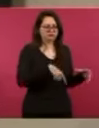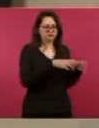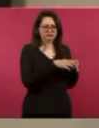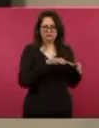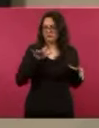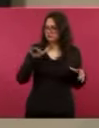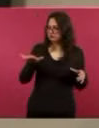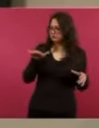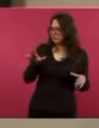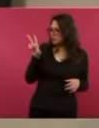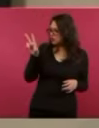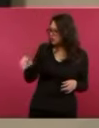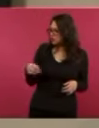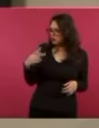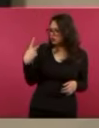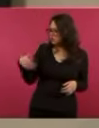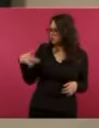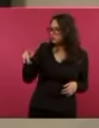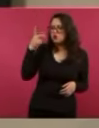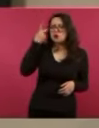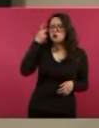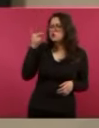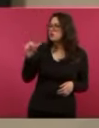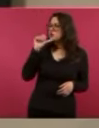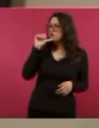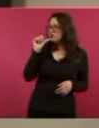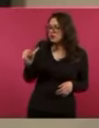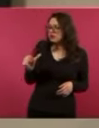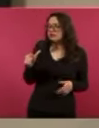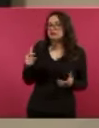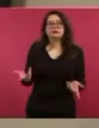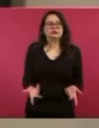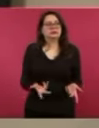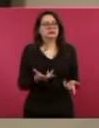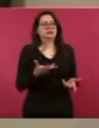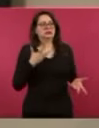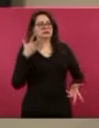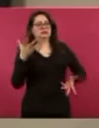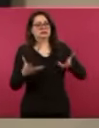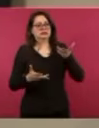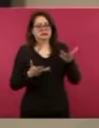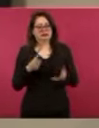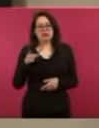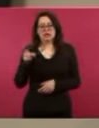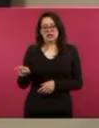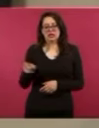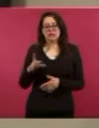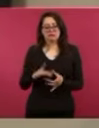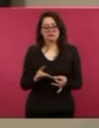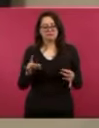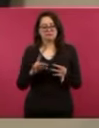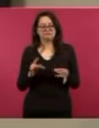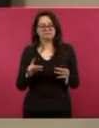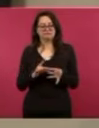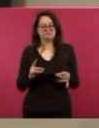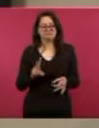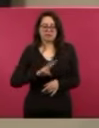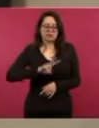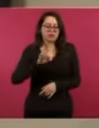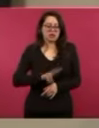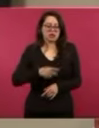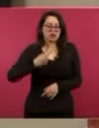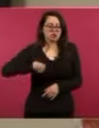aceptar públicamente en el diario El Norte, el 15 de abril de 1999, que los derechos no eran de